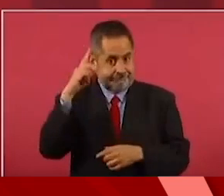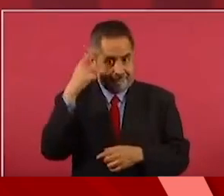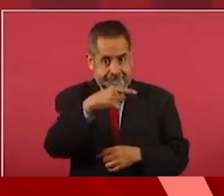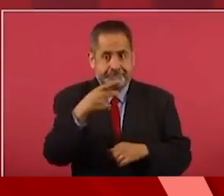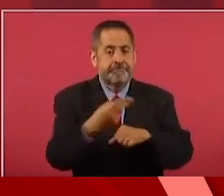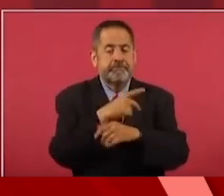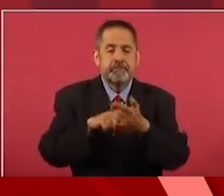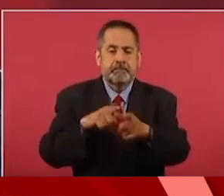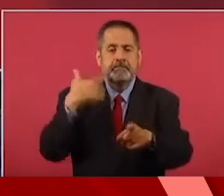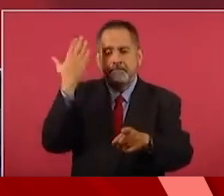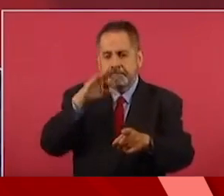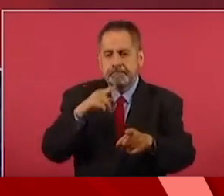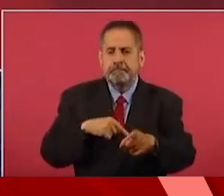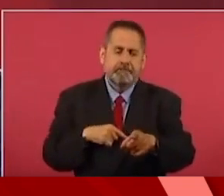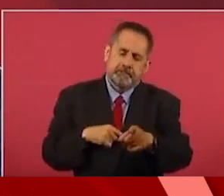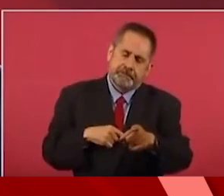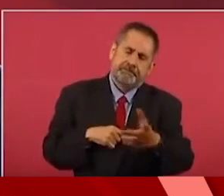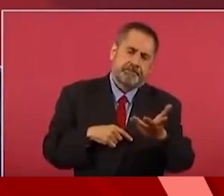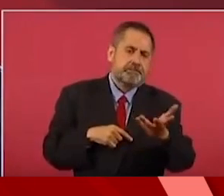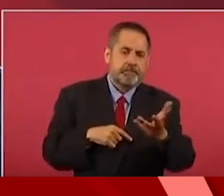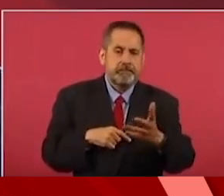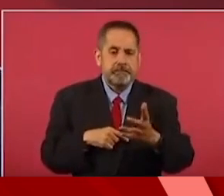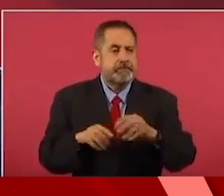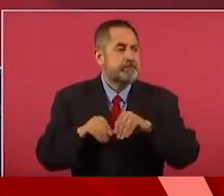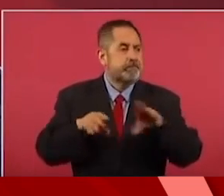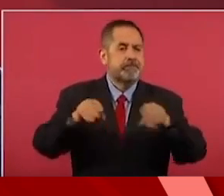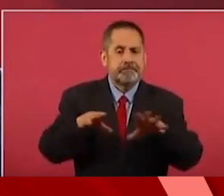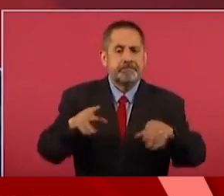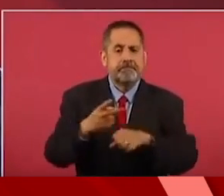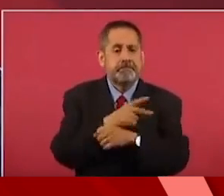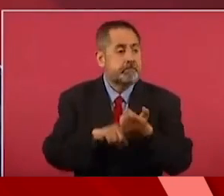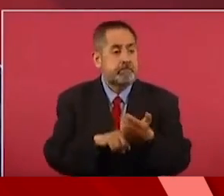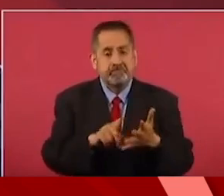situación, como ustedes saben, o cuando menos es lo que en los medios se conoce,